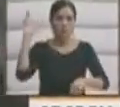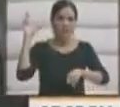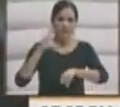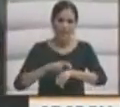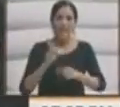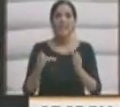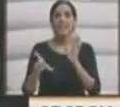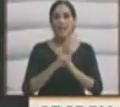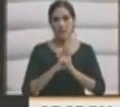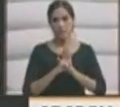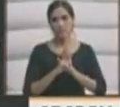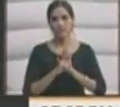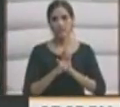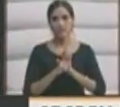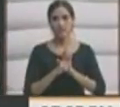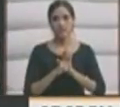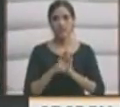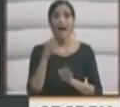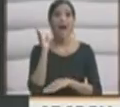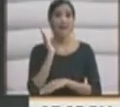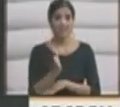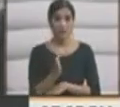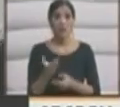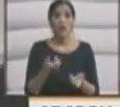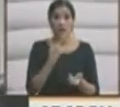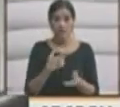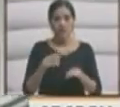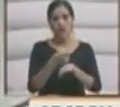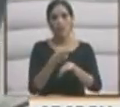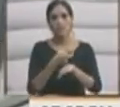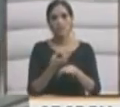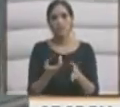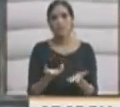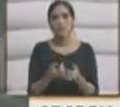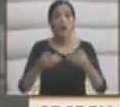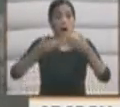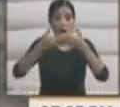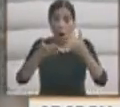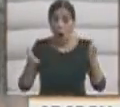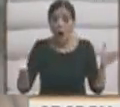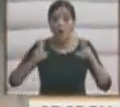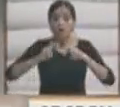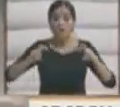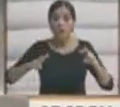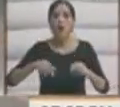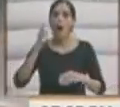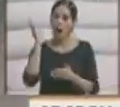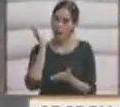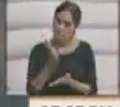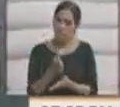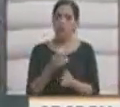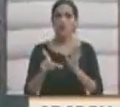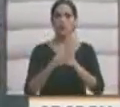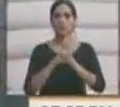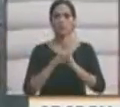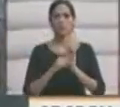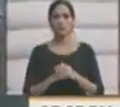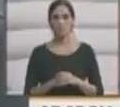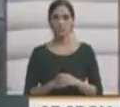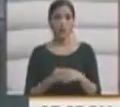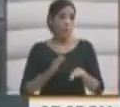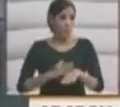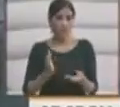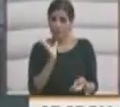ley. Lo que tiene que hacer el Estado como tal, abrir ya el procedimiento y aplicar la ley como está. Porque lo contrario,